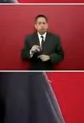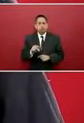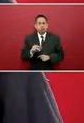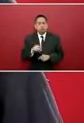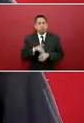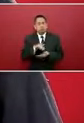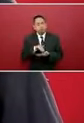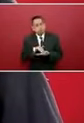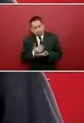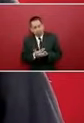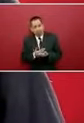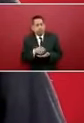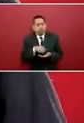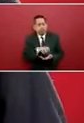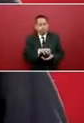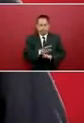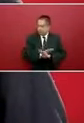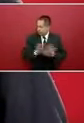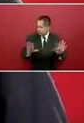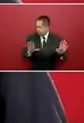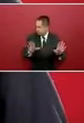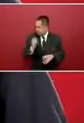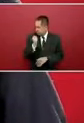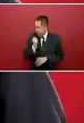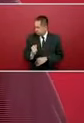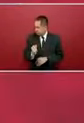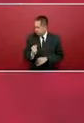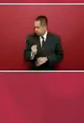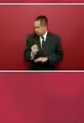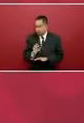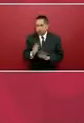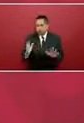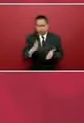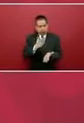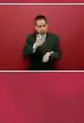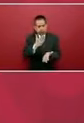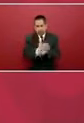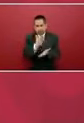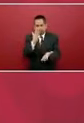ceder en nada. Se terminó